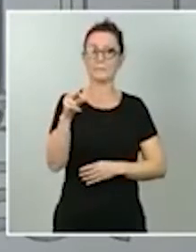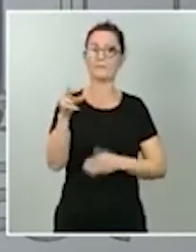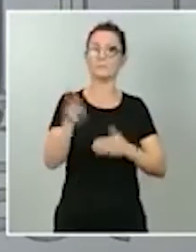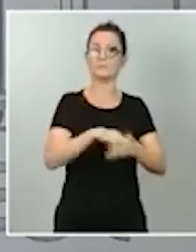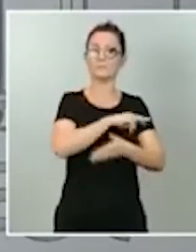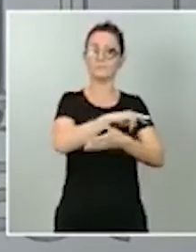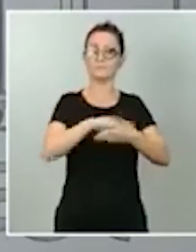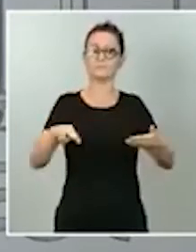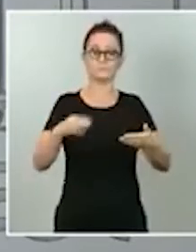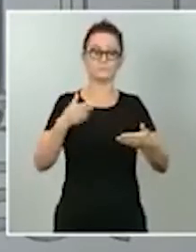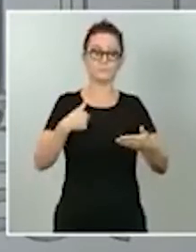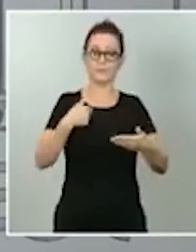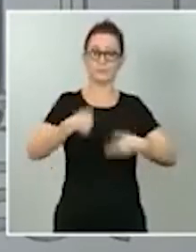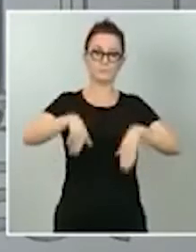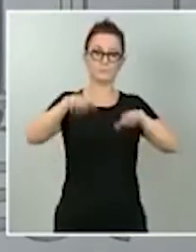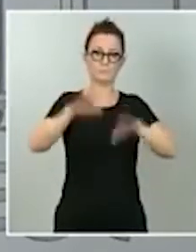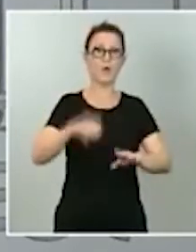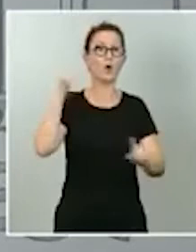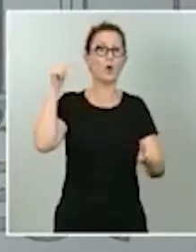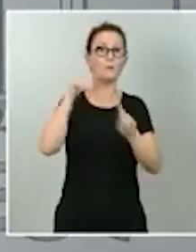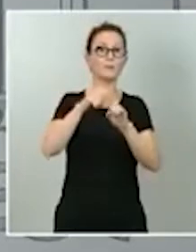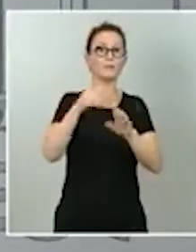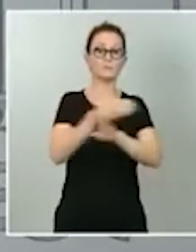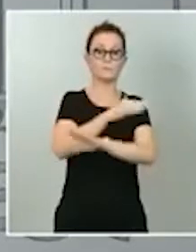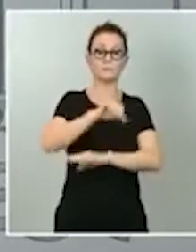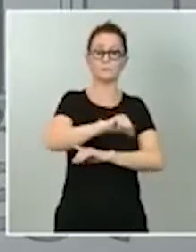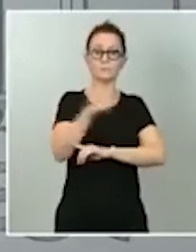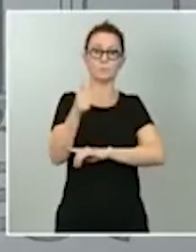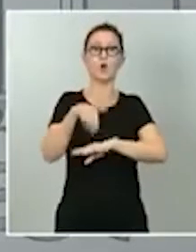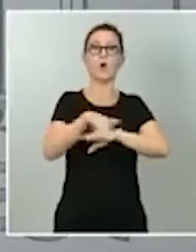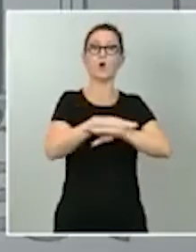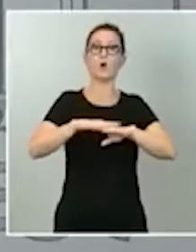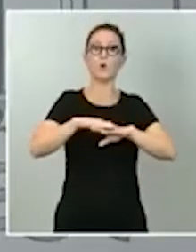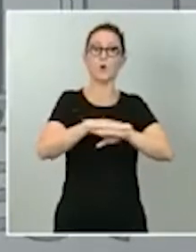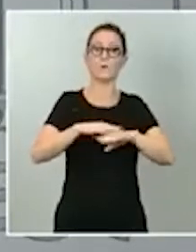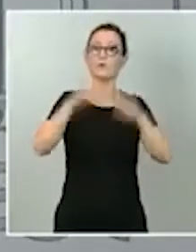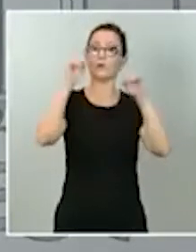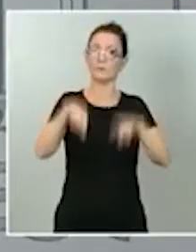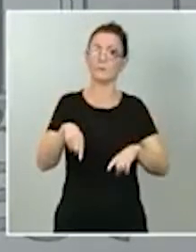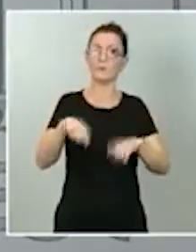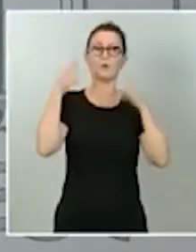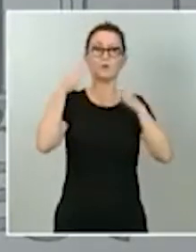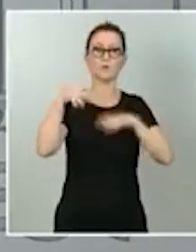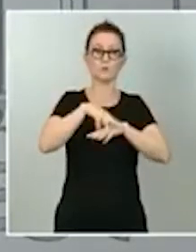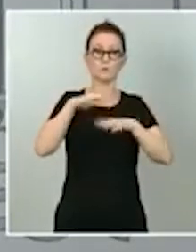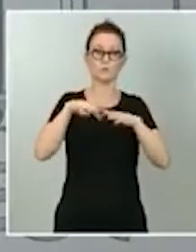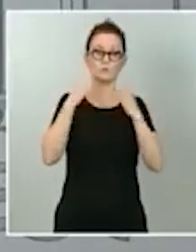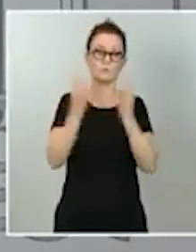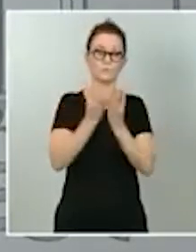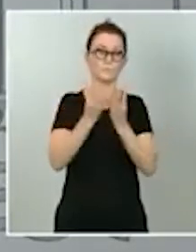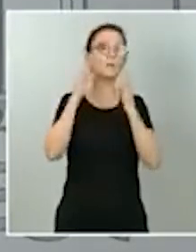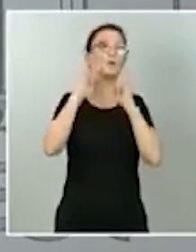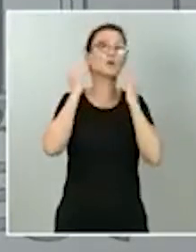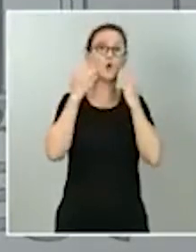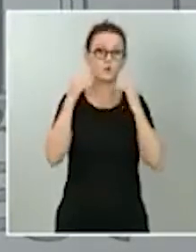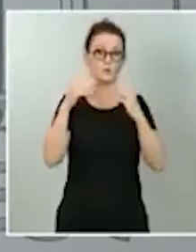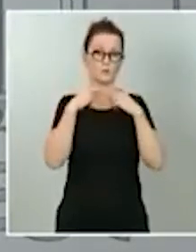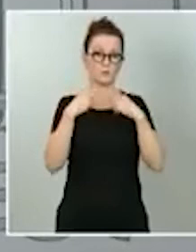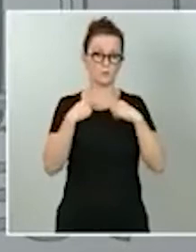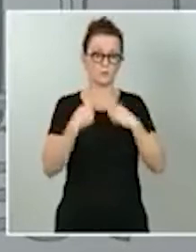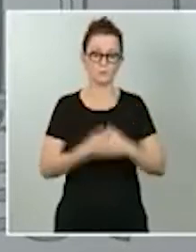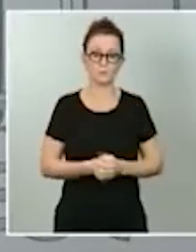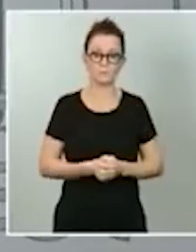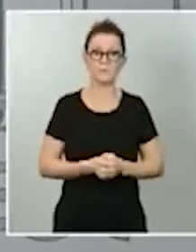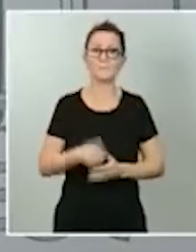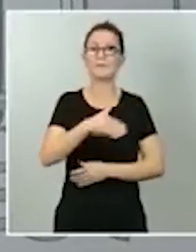los objetivos que aprobó este mismo gobierno y el propio consejo del congreso de los diputados se trata de una medida